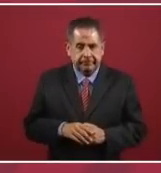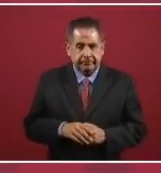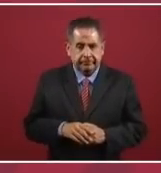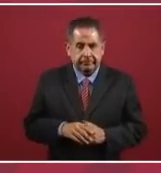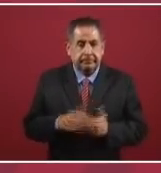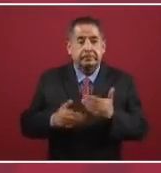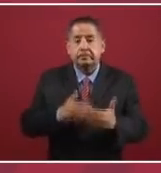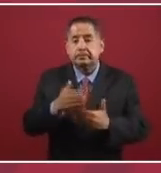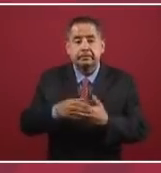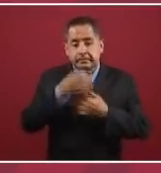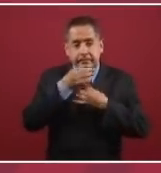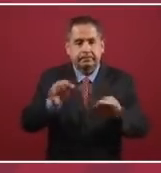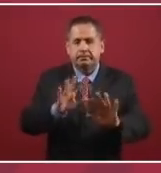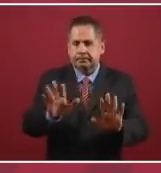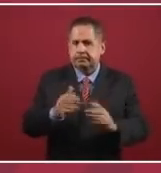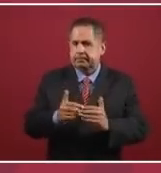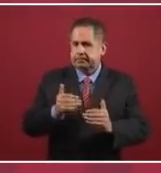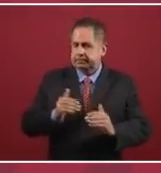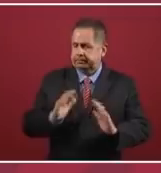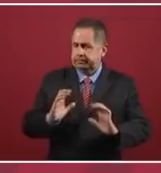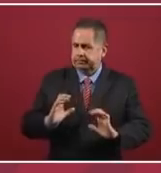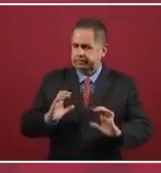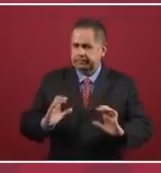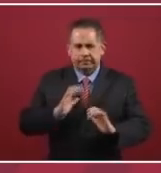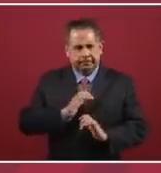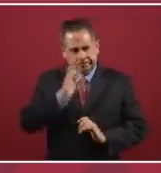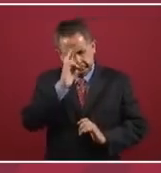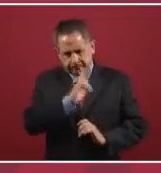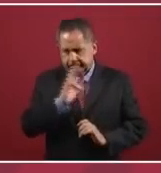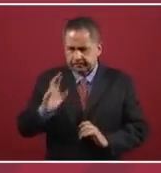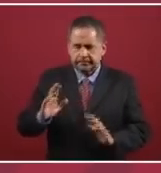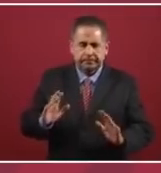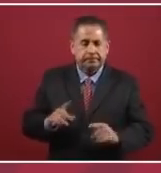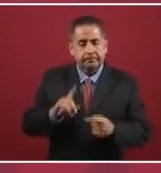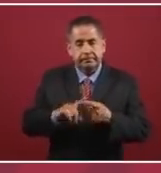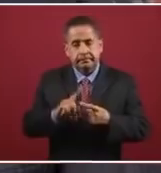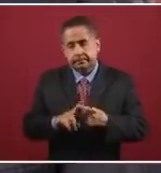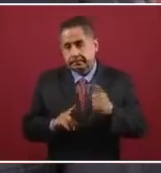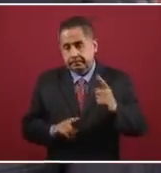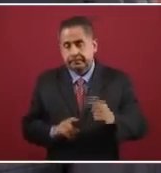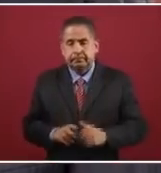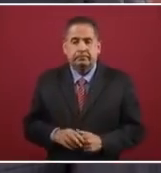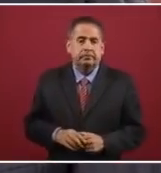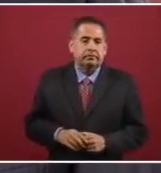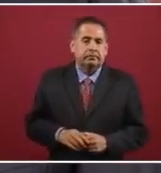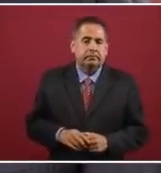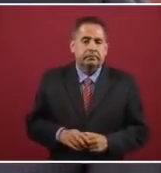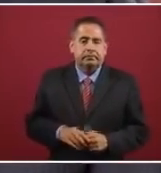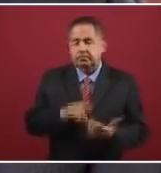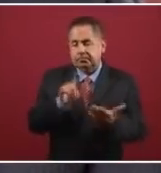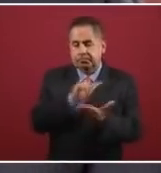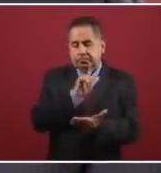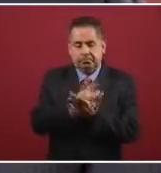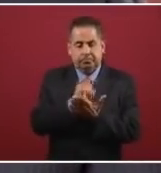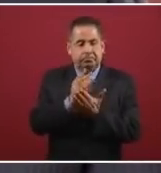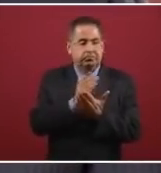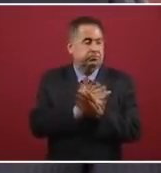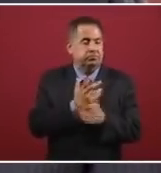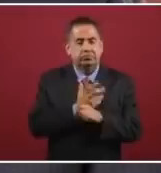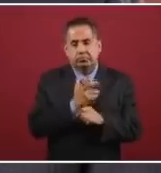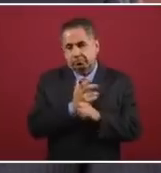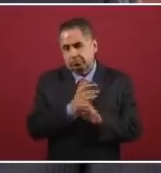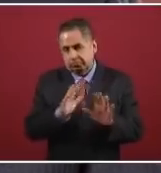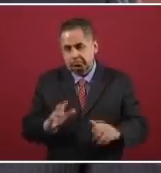adelantar nada. Estamos siendo muy respetuosos, primero, de las leyes de Estados